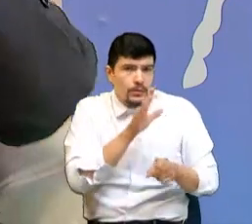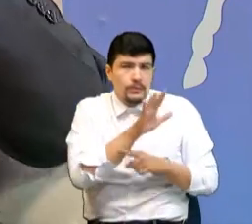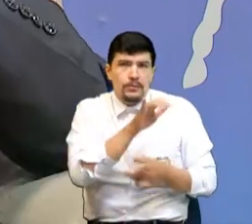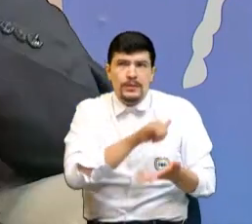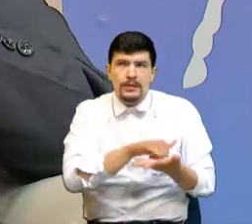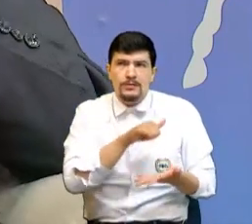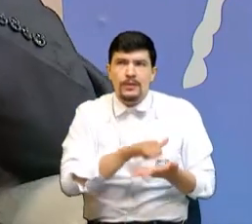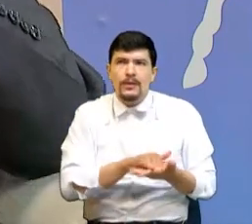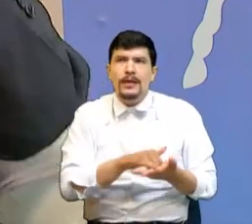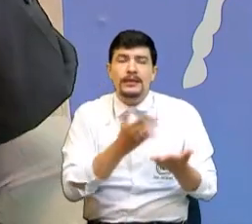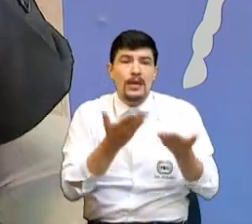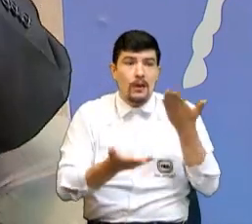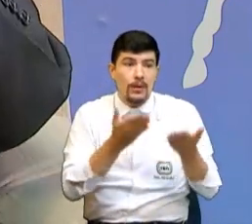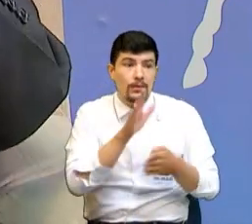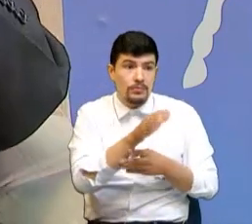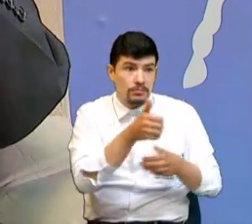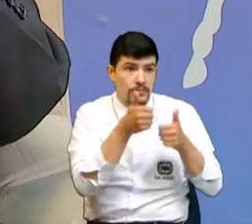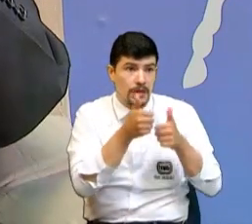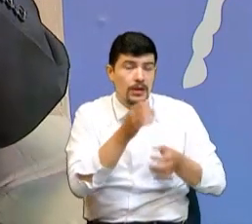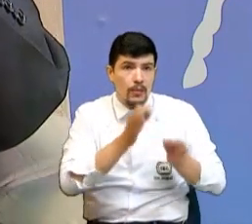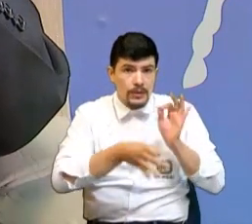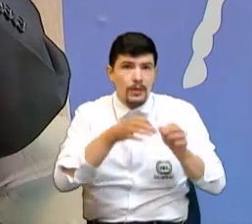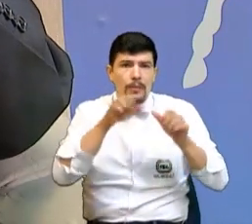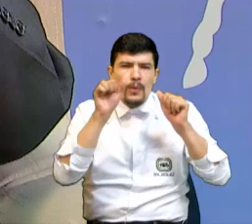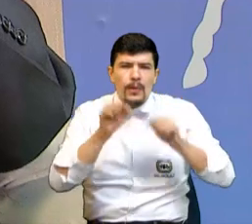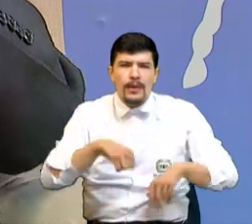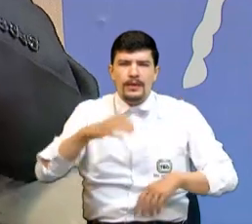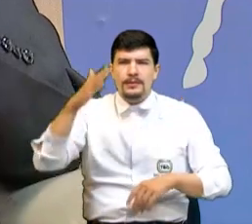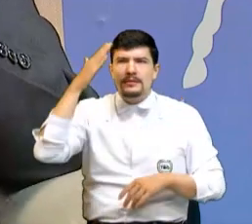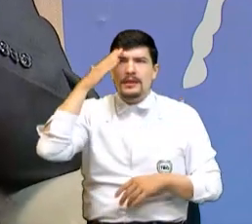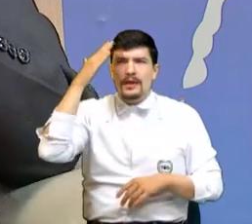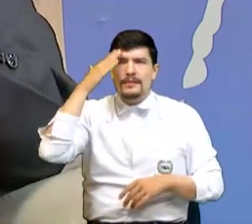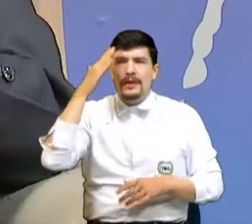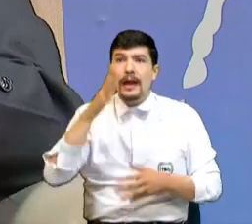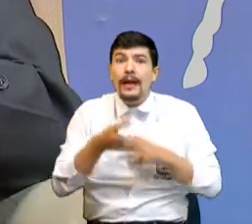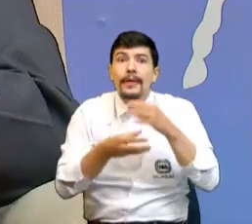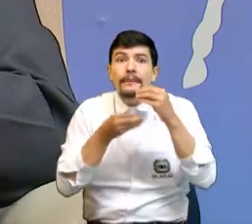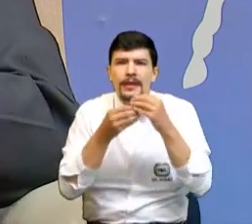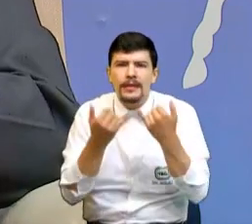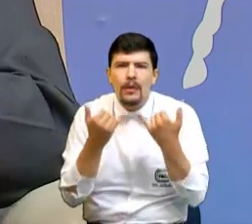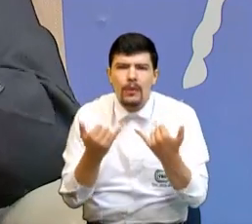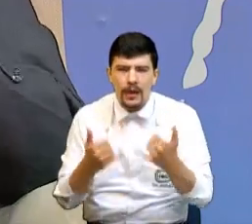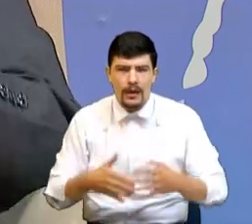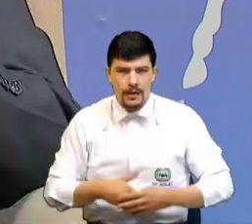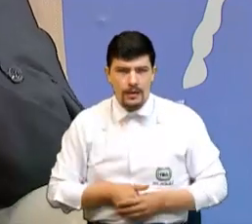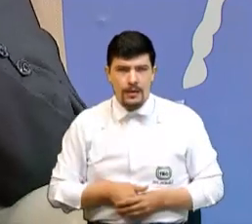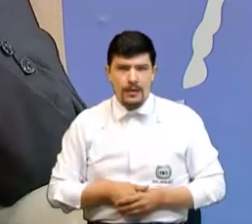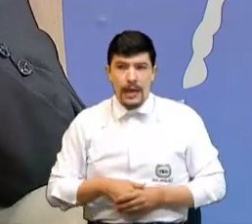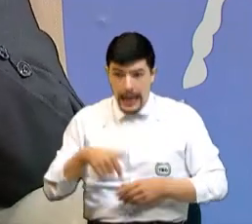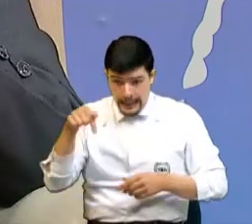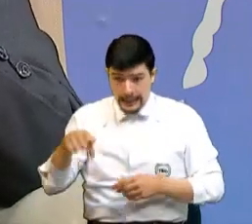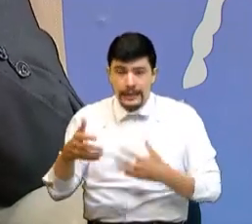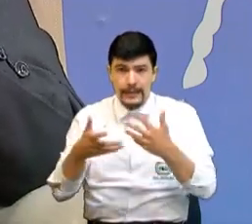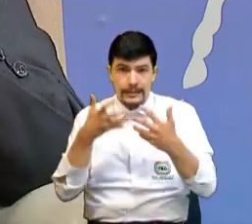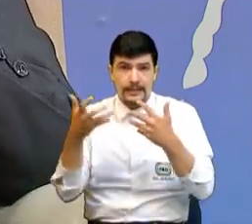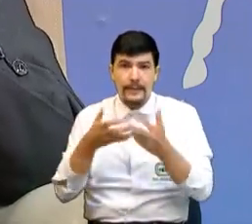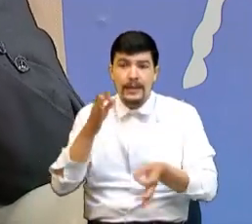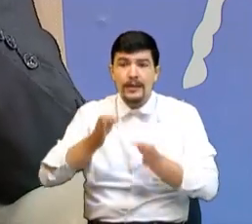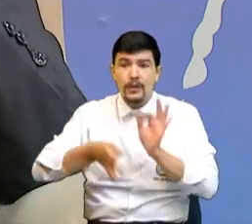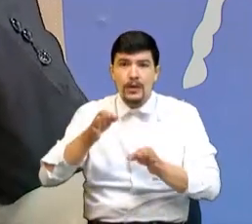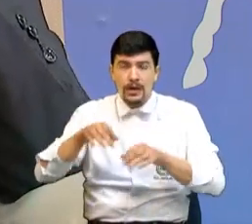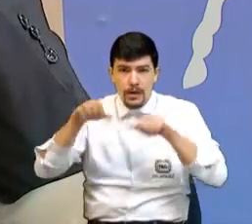de acuerdo a su recto juicio, determinar. Es más, incluso hoy en día, en este sistema penal,